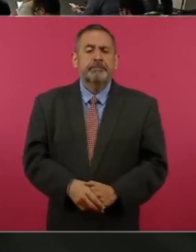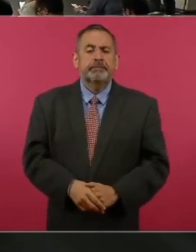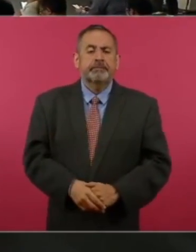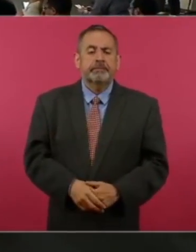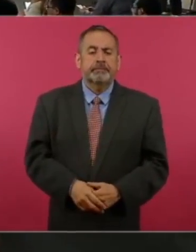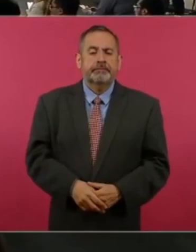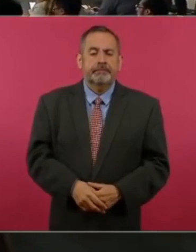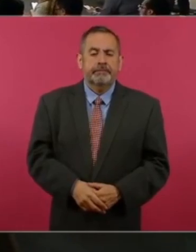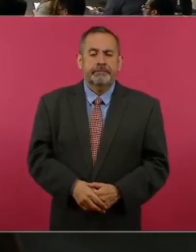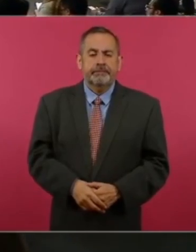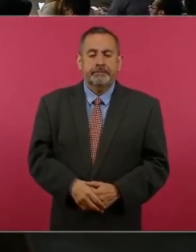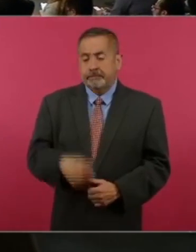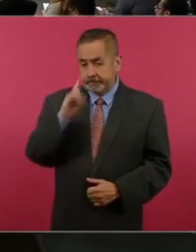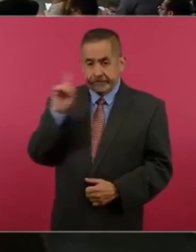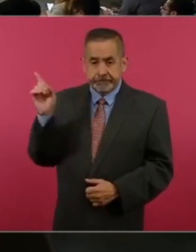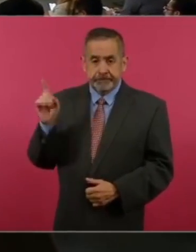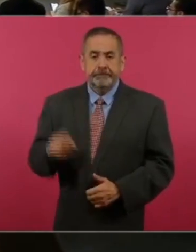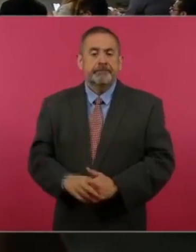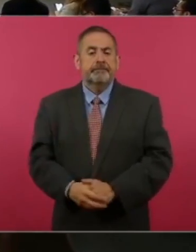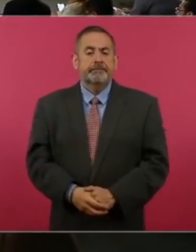Estos son otros datos.